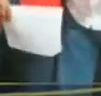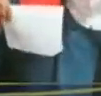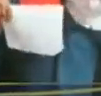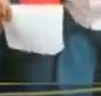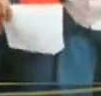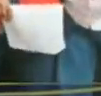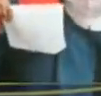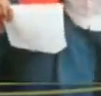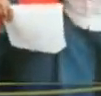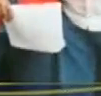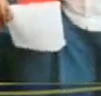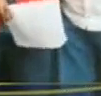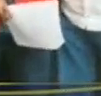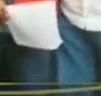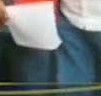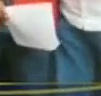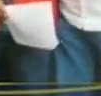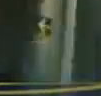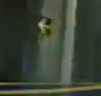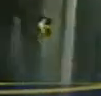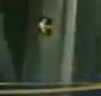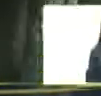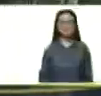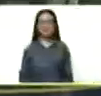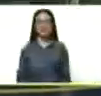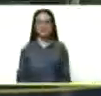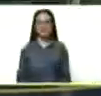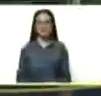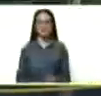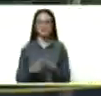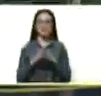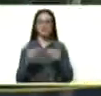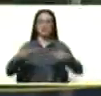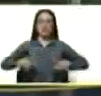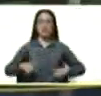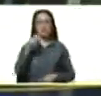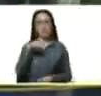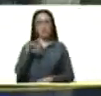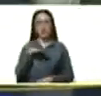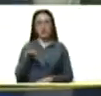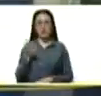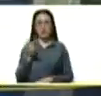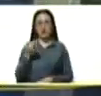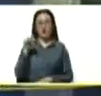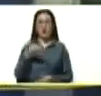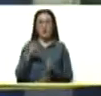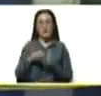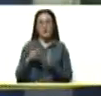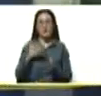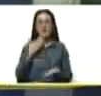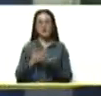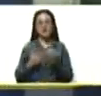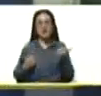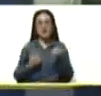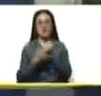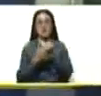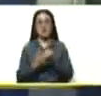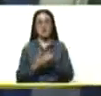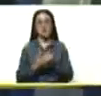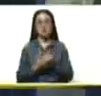trabajadoras día a día. Todo el esfuerzo que hace el pueblo que se monta en el Metro de Caracas. Y hoy, gracias a ese reimpulso que usted nos está